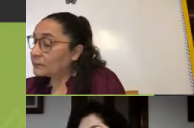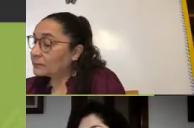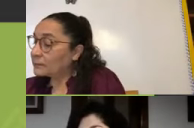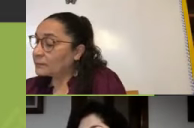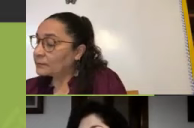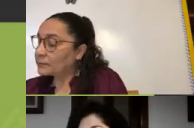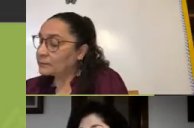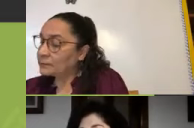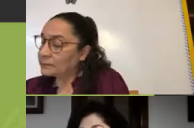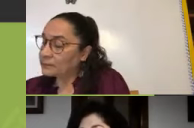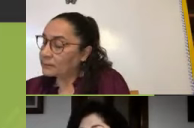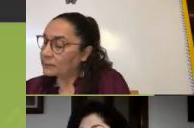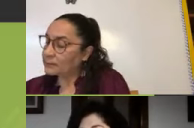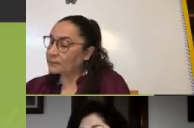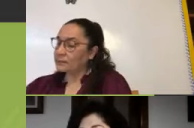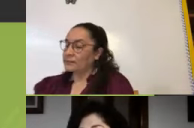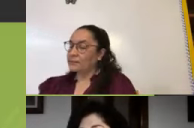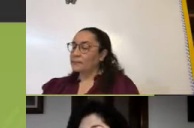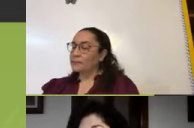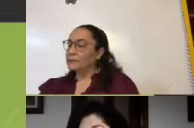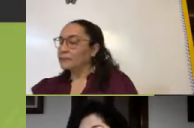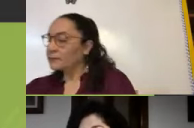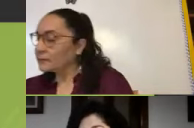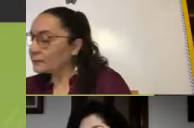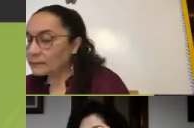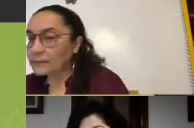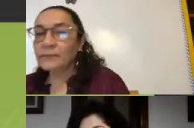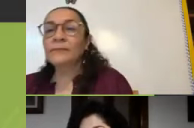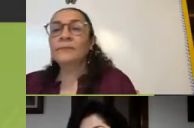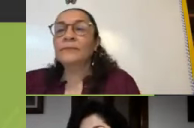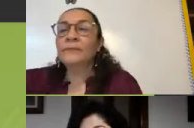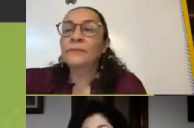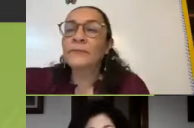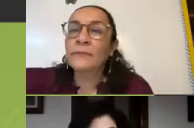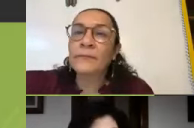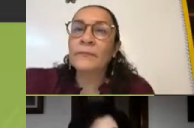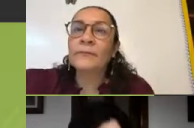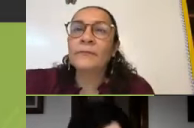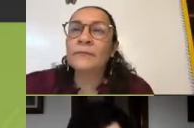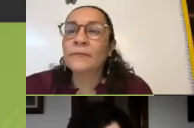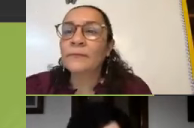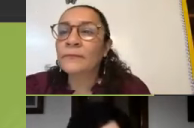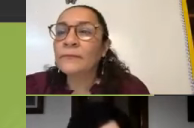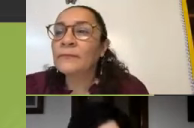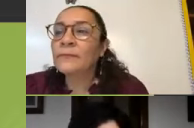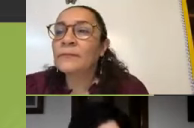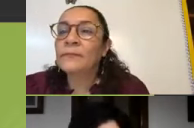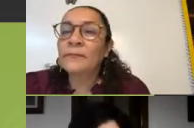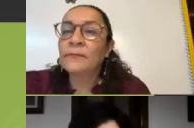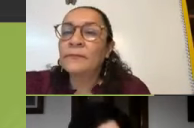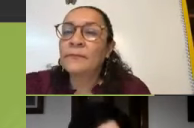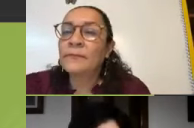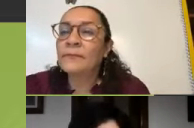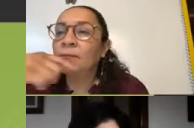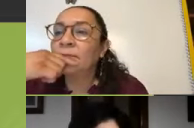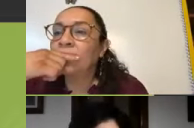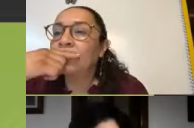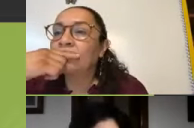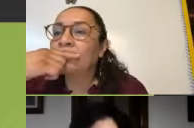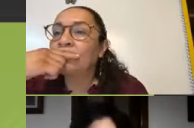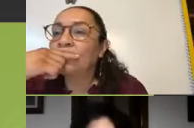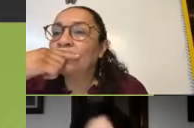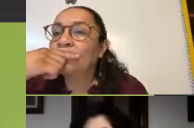de obligaciones y atribuciones. Debo resaltar que estas propuestas deben entenderse en el contexto